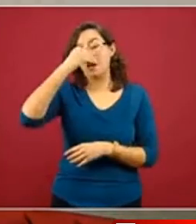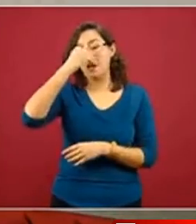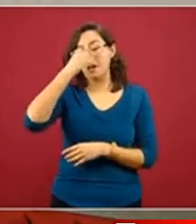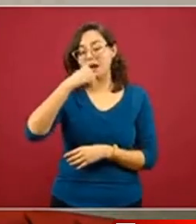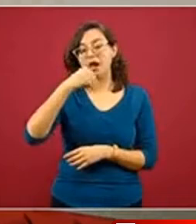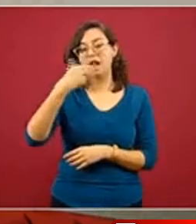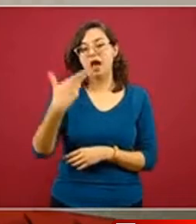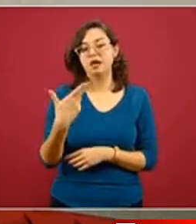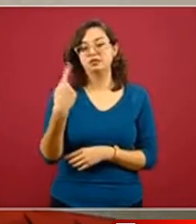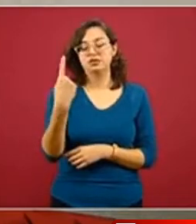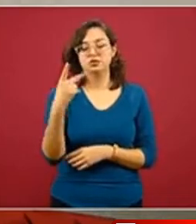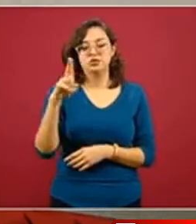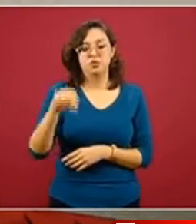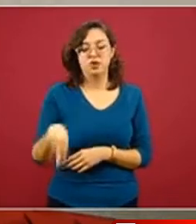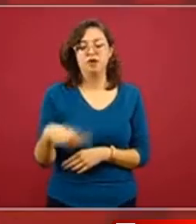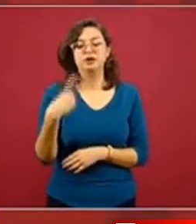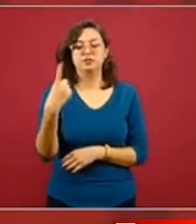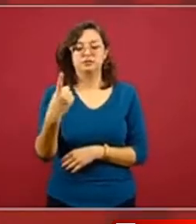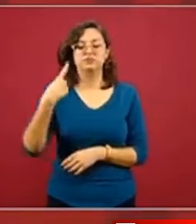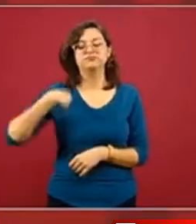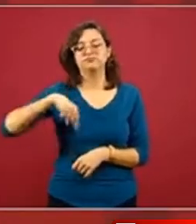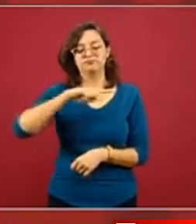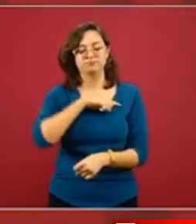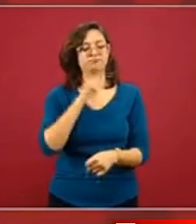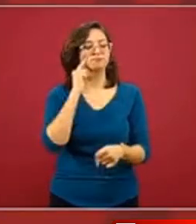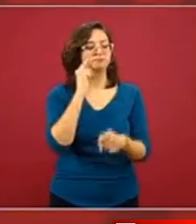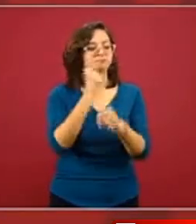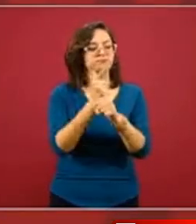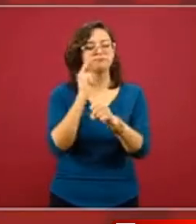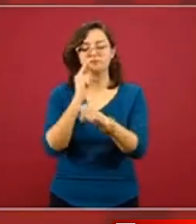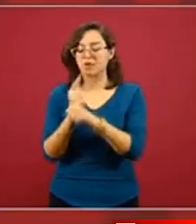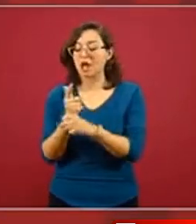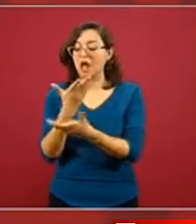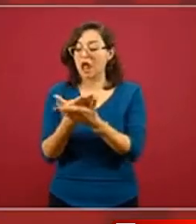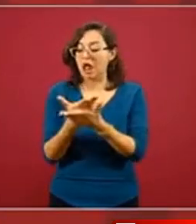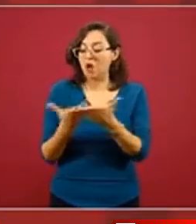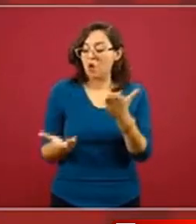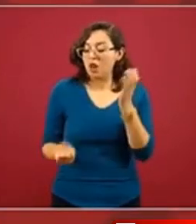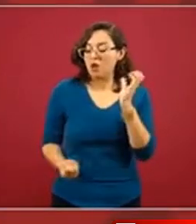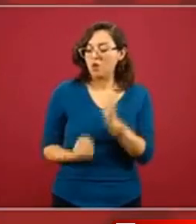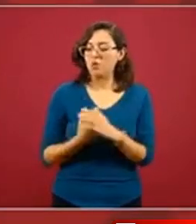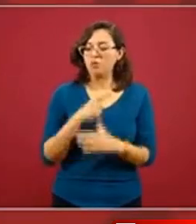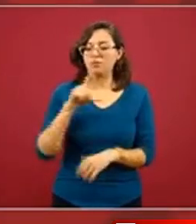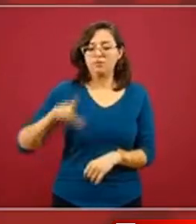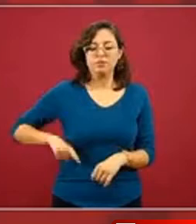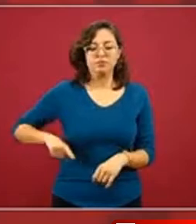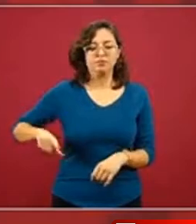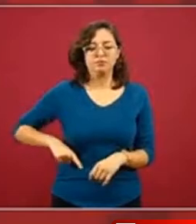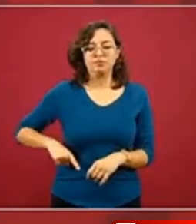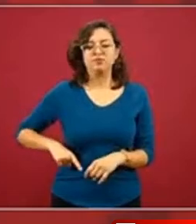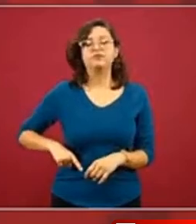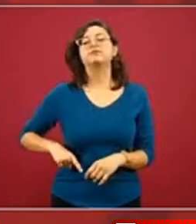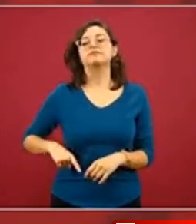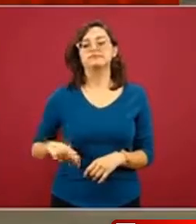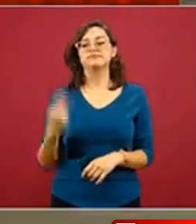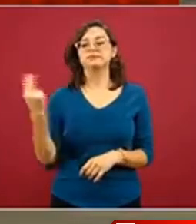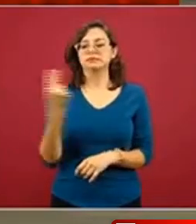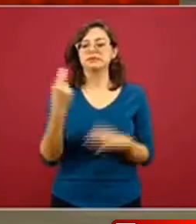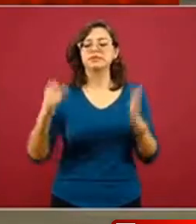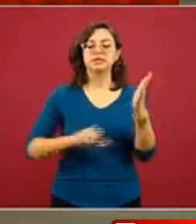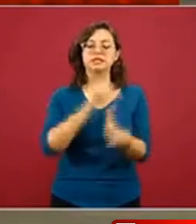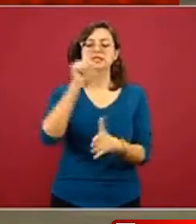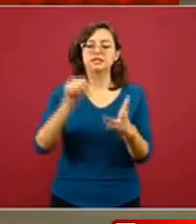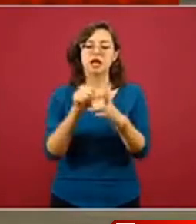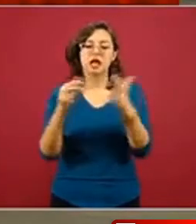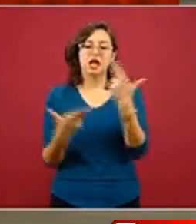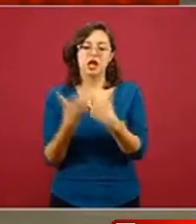H1N1, identificamos que en la presente administración nos hacía falta crear un centro nacional